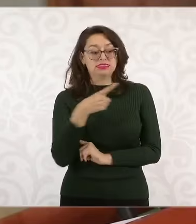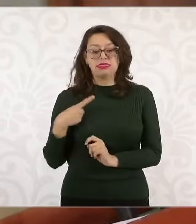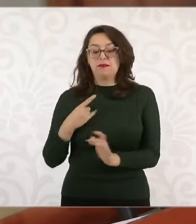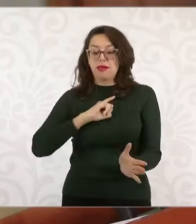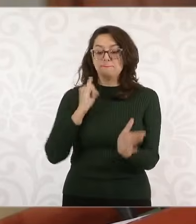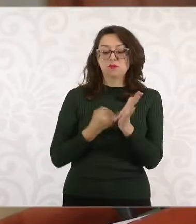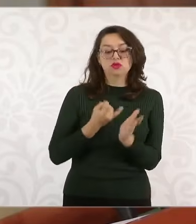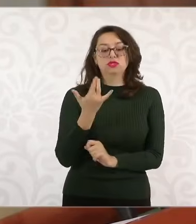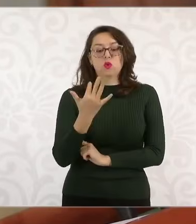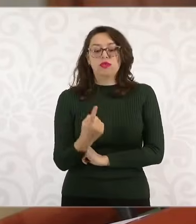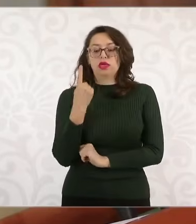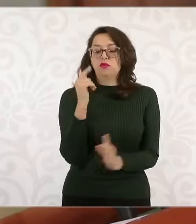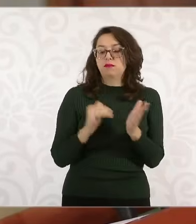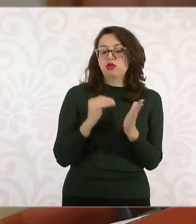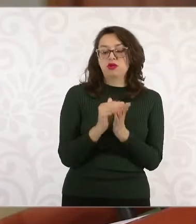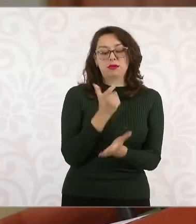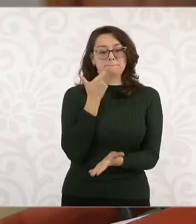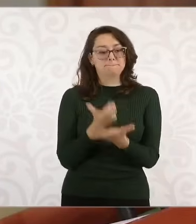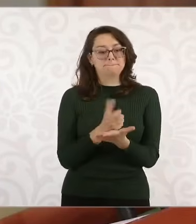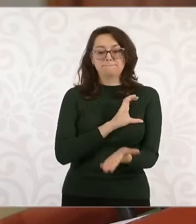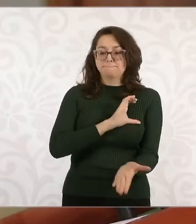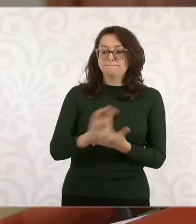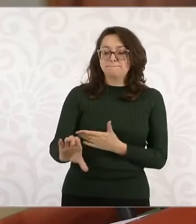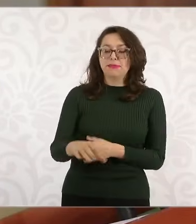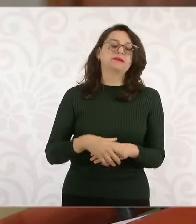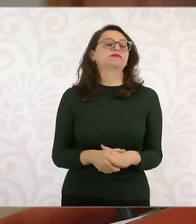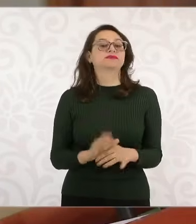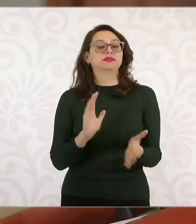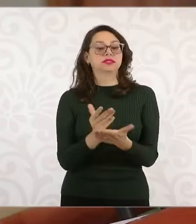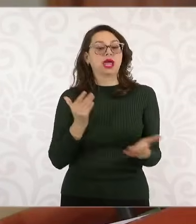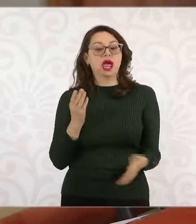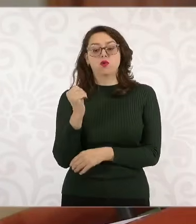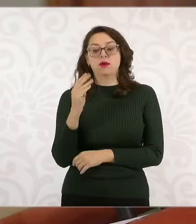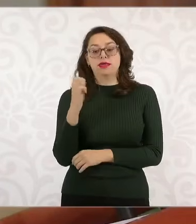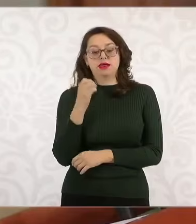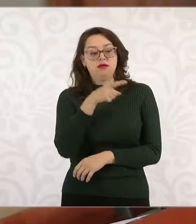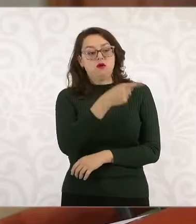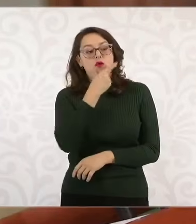pesos conforme al Código Fiscal de la Federación. Eso fue notificado el 9 de enero.